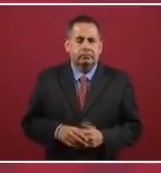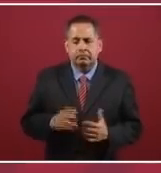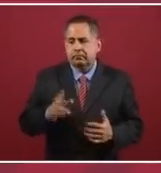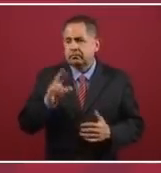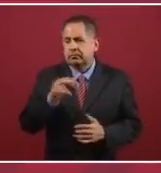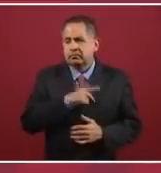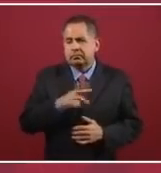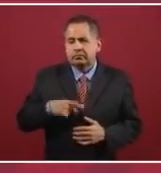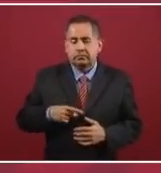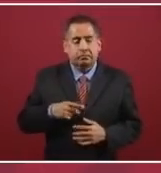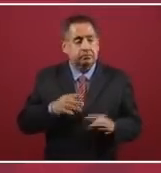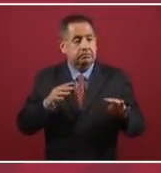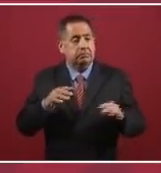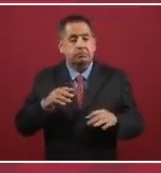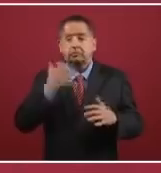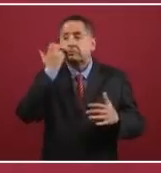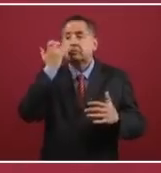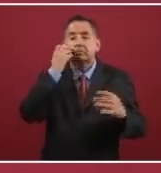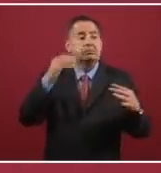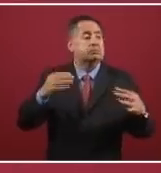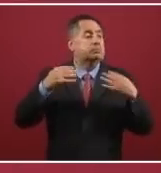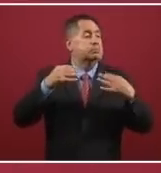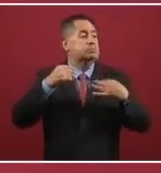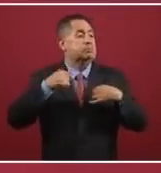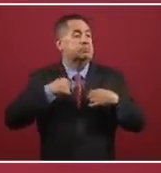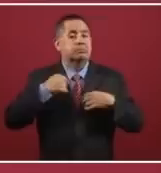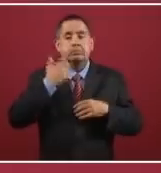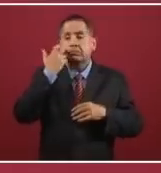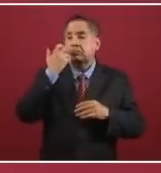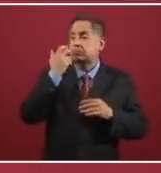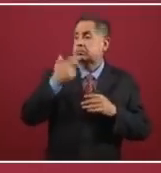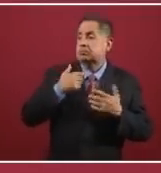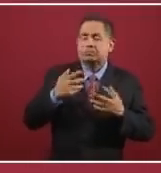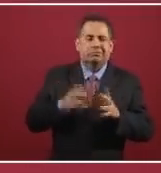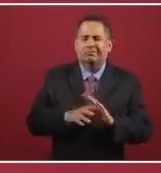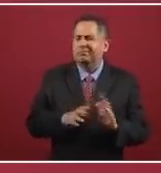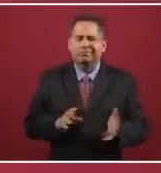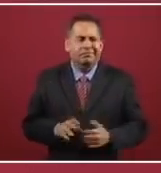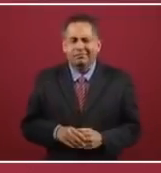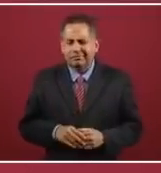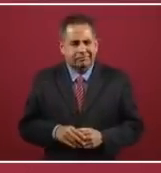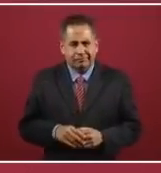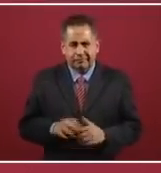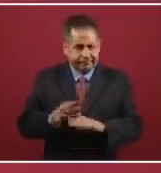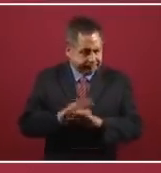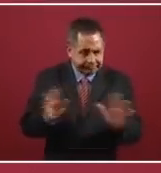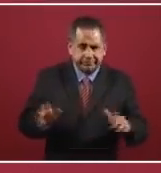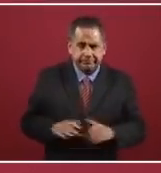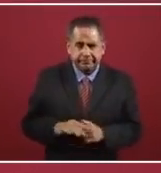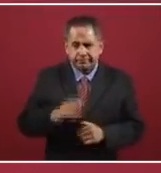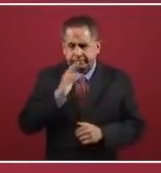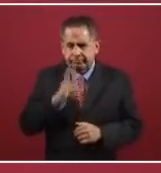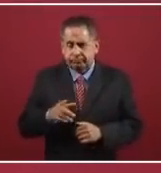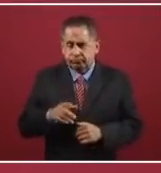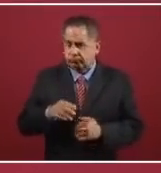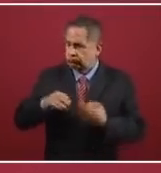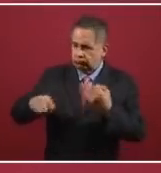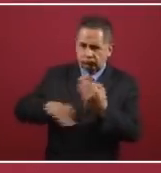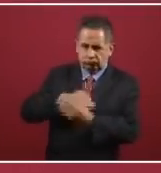tratando de ganar popularidad con esas medidas, ¿no? Lo mejor es que entre